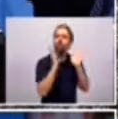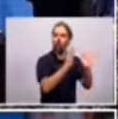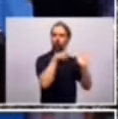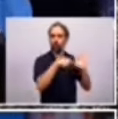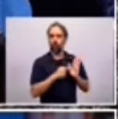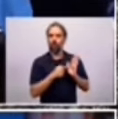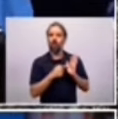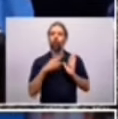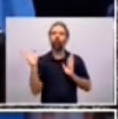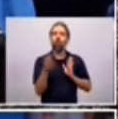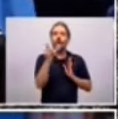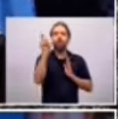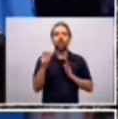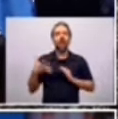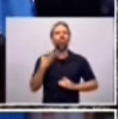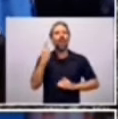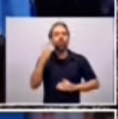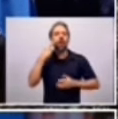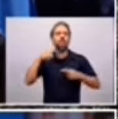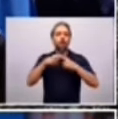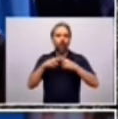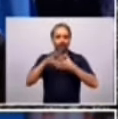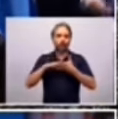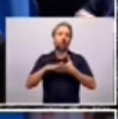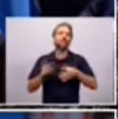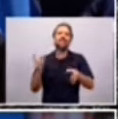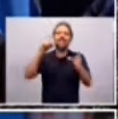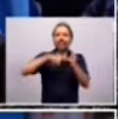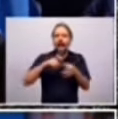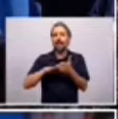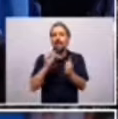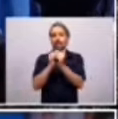Porque, insisto, a mí me encantaría, no con Milei, pero a mí me encantaría que la sociedad